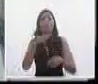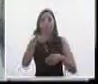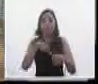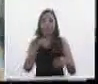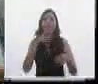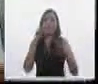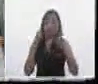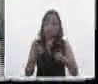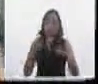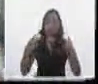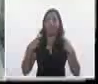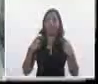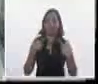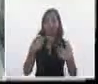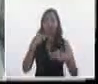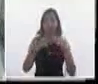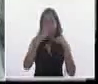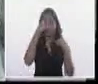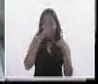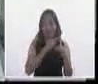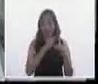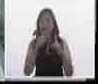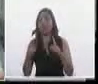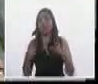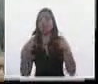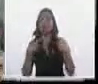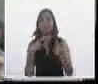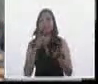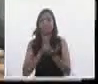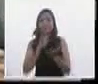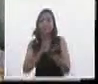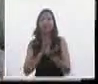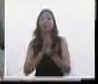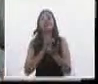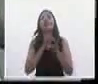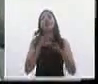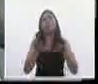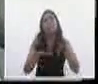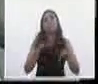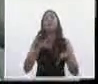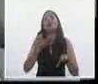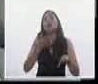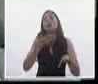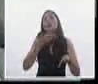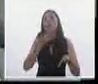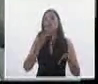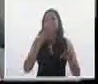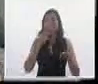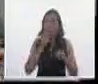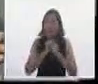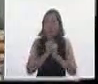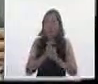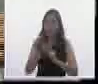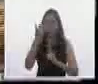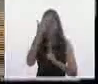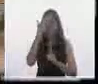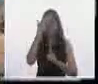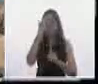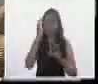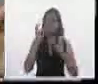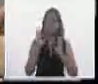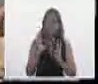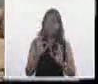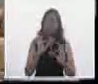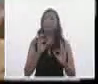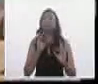este las personas que trabajamos para las personas con discapacidad en que se empiecen a utilizar los términos correctos Pero bueno